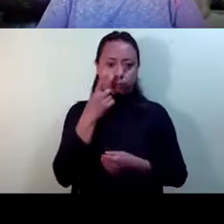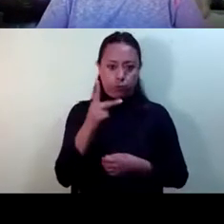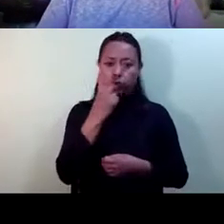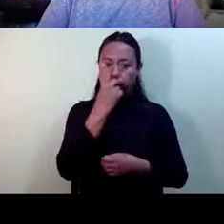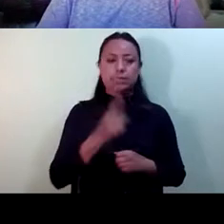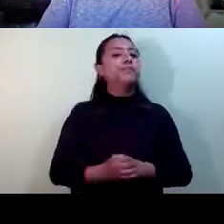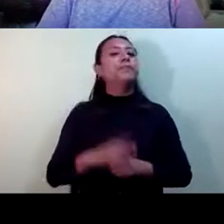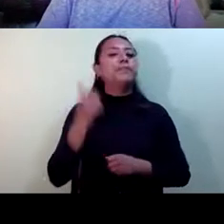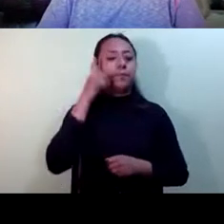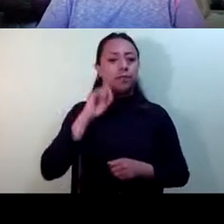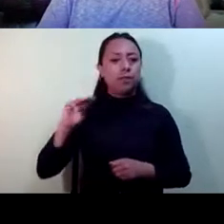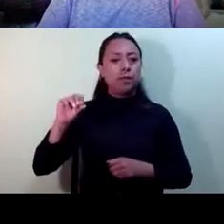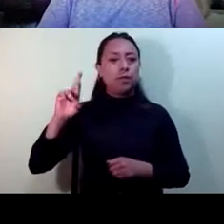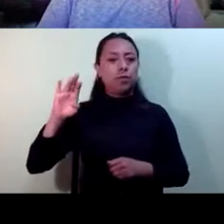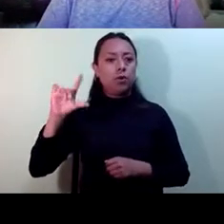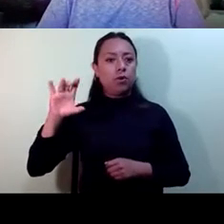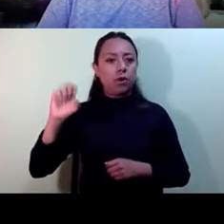Rubio. A favor del.